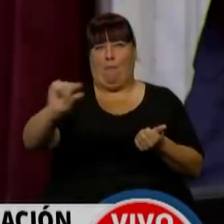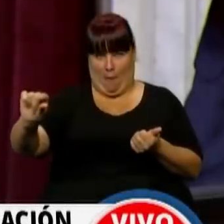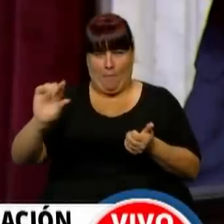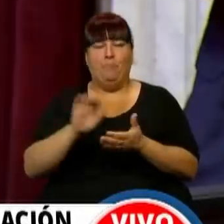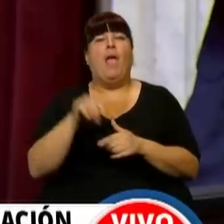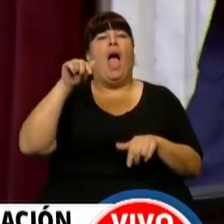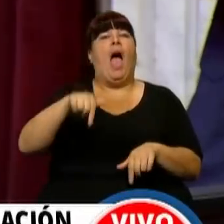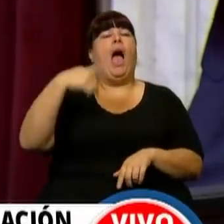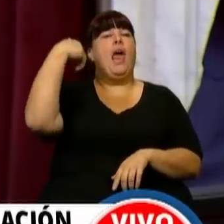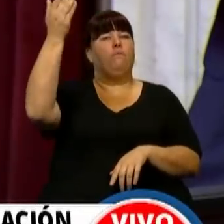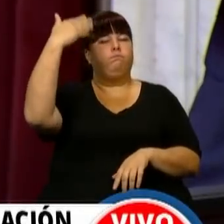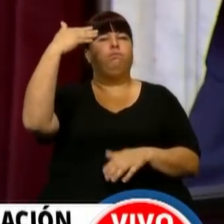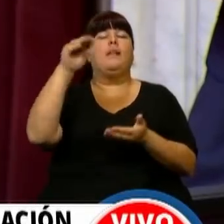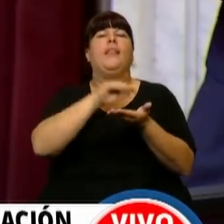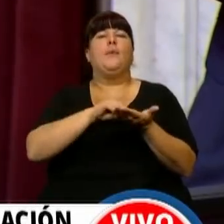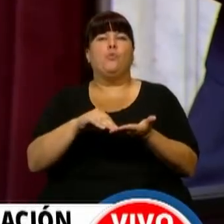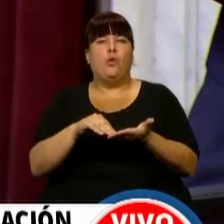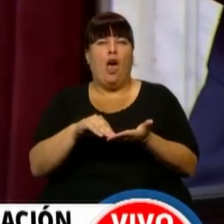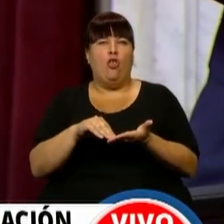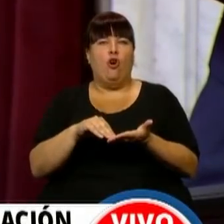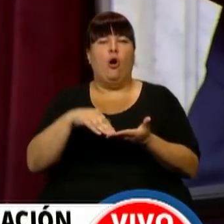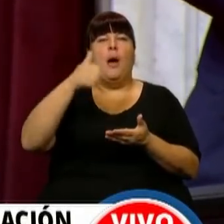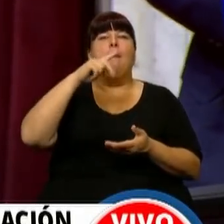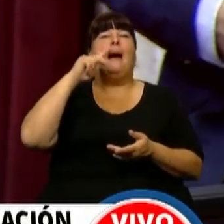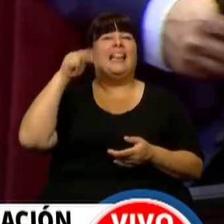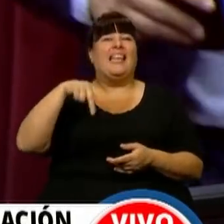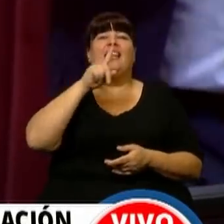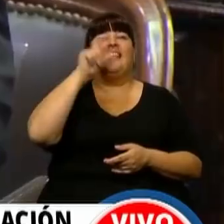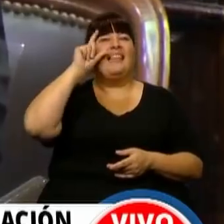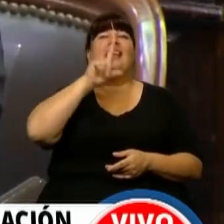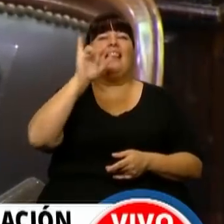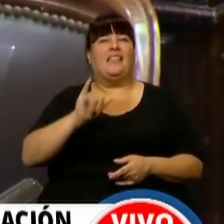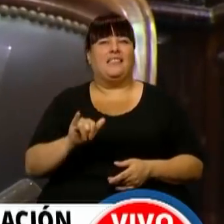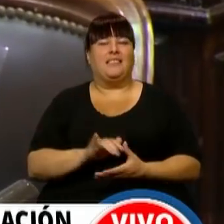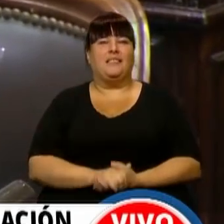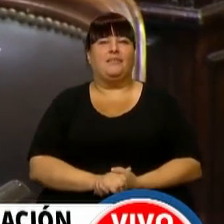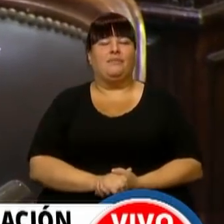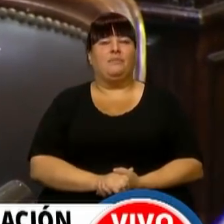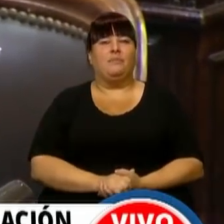En el uso de la palabra, el diputado Martín Tetaz.